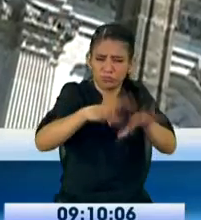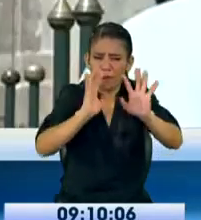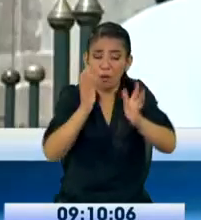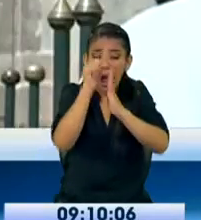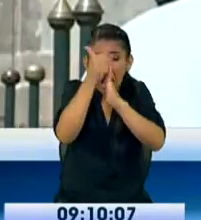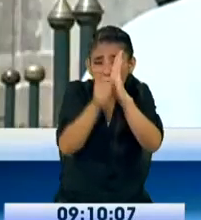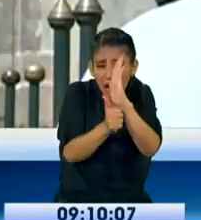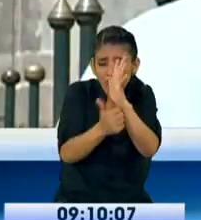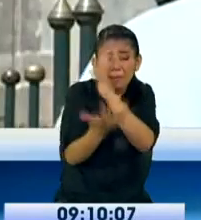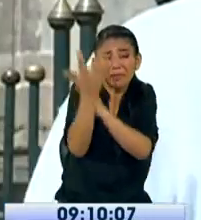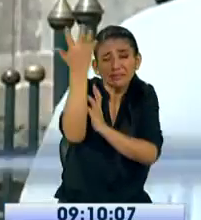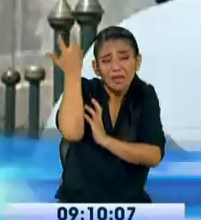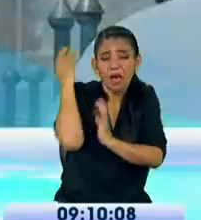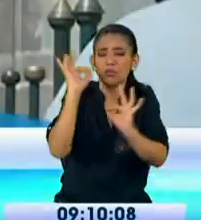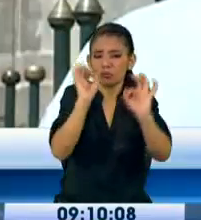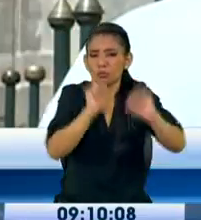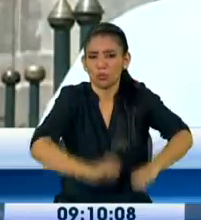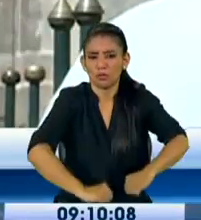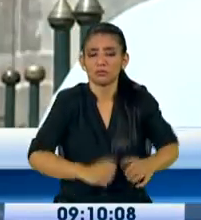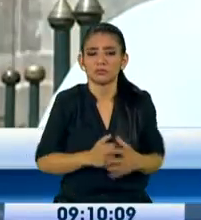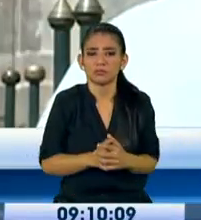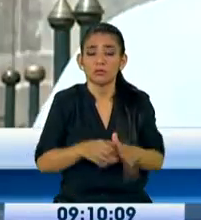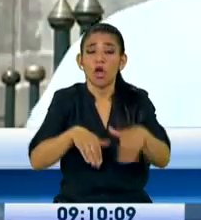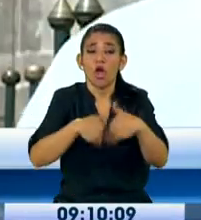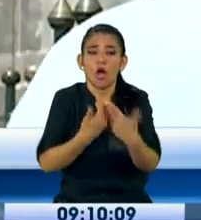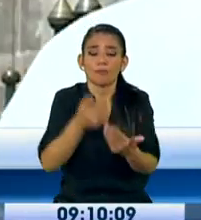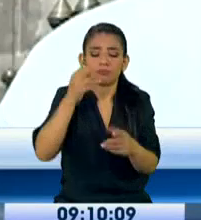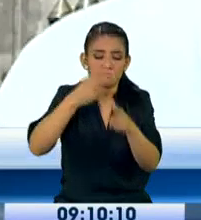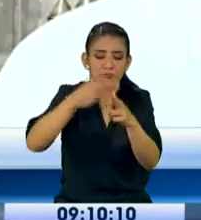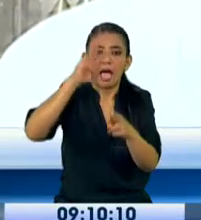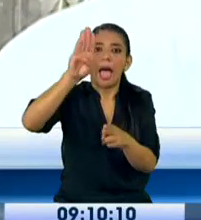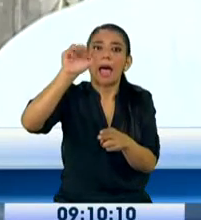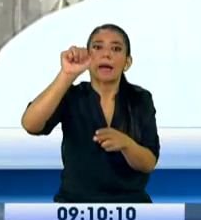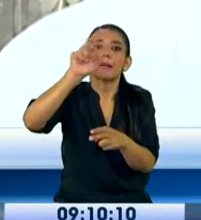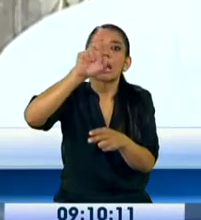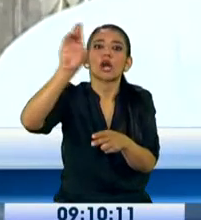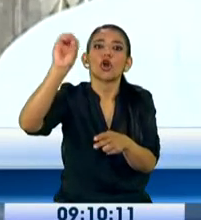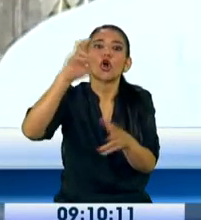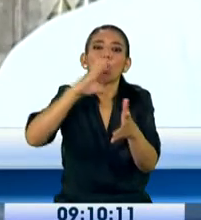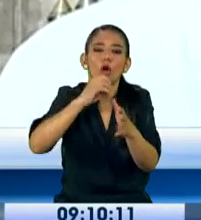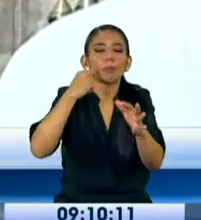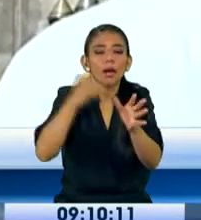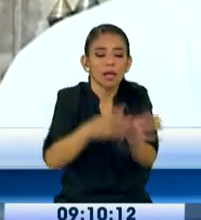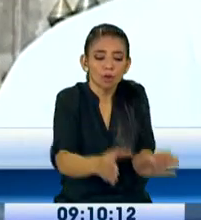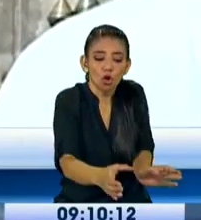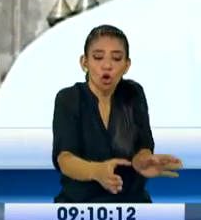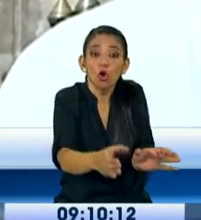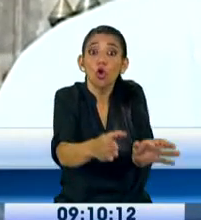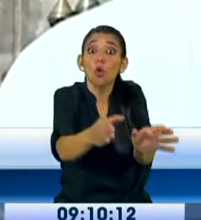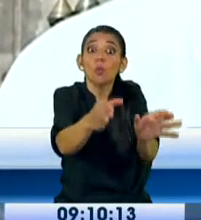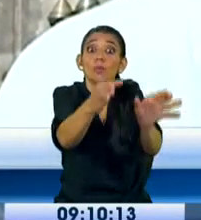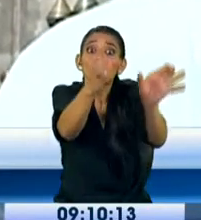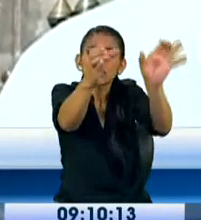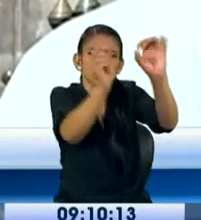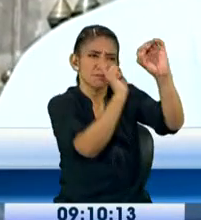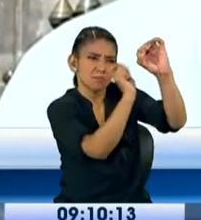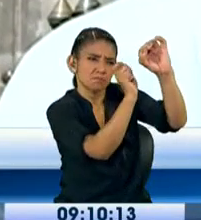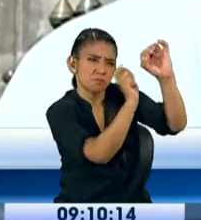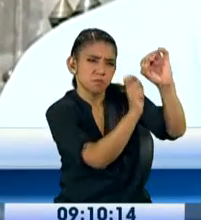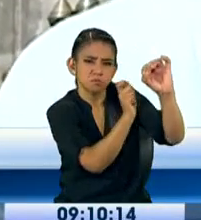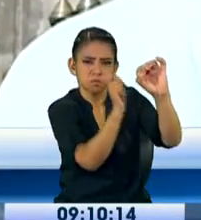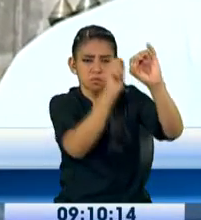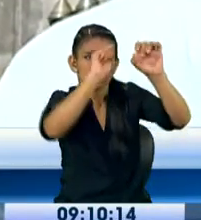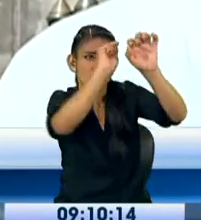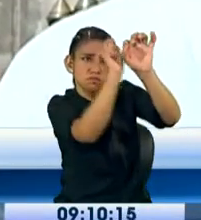mundial. Sus características barrocas como la... columnas salomónicas, las volutas, los